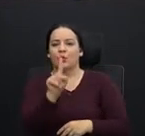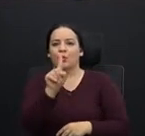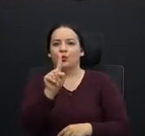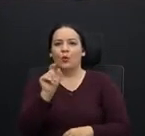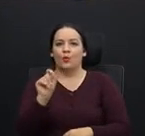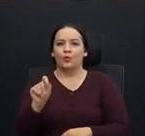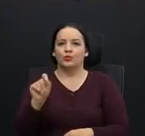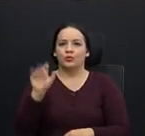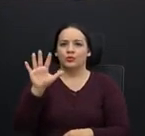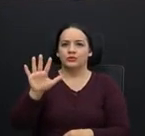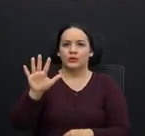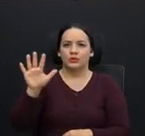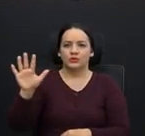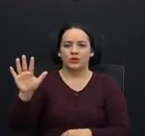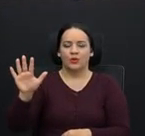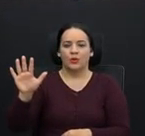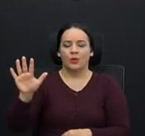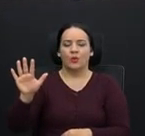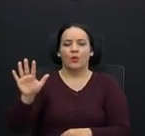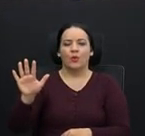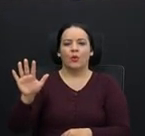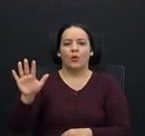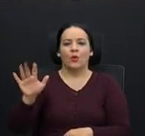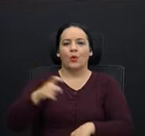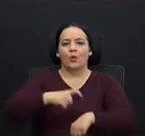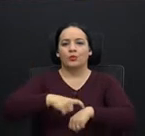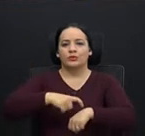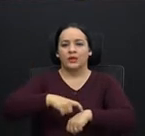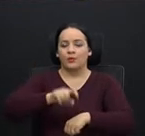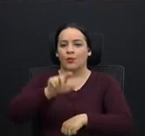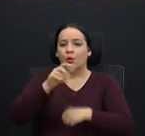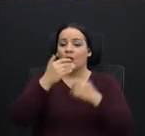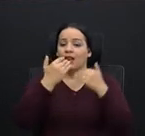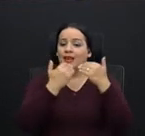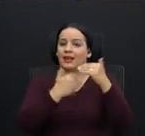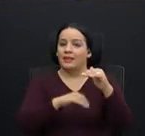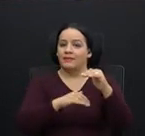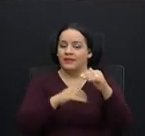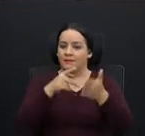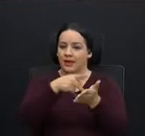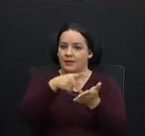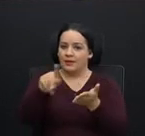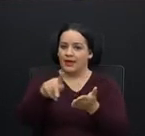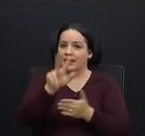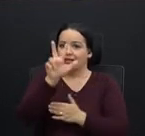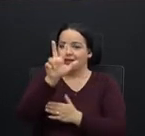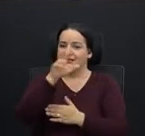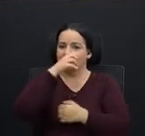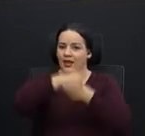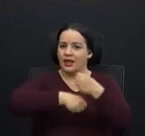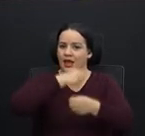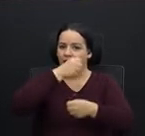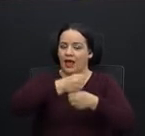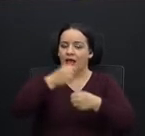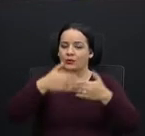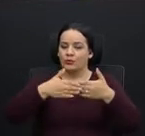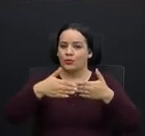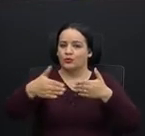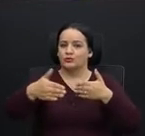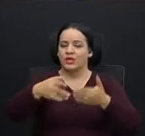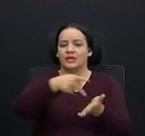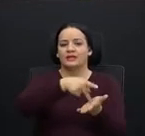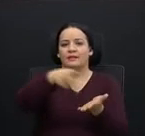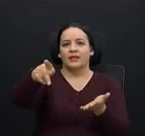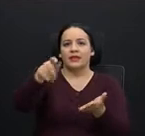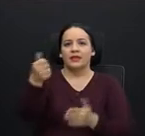1.55, con una gracia de 3 años, y se pagaría además cerca de 15